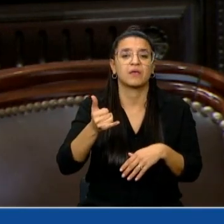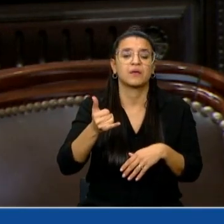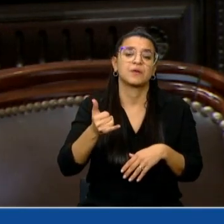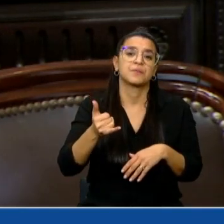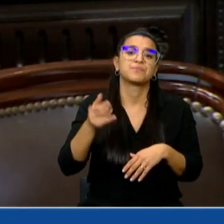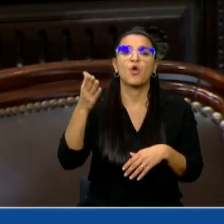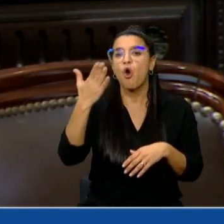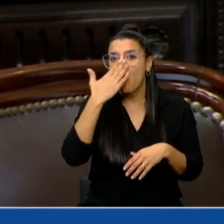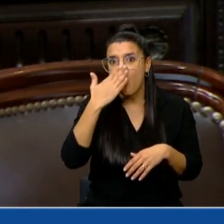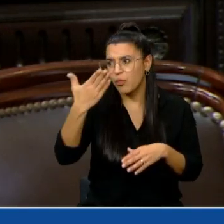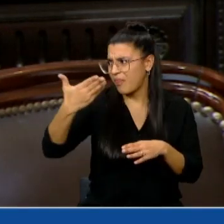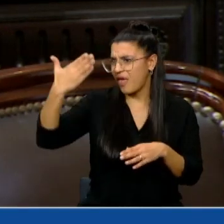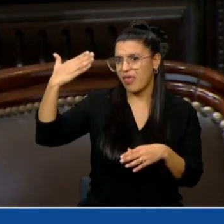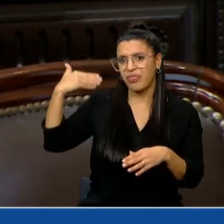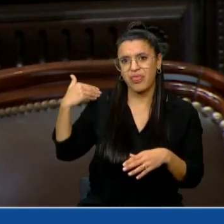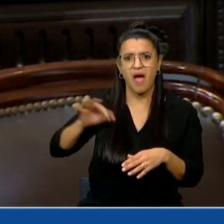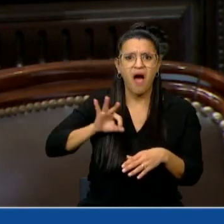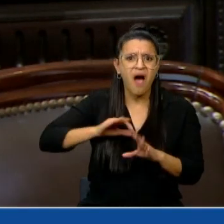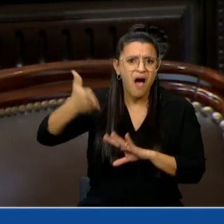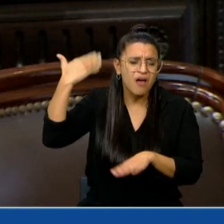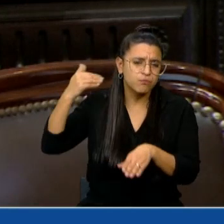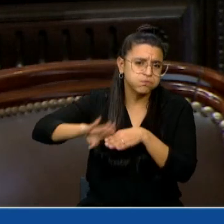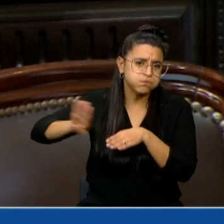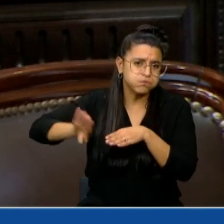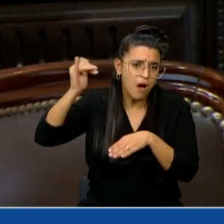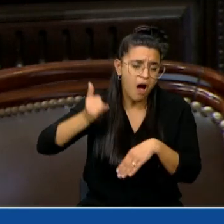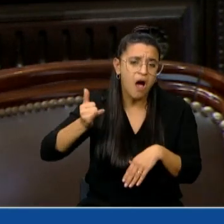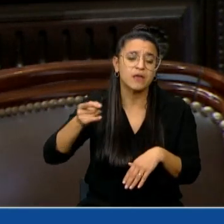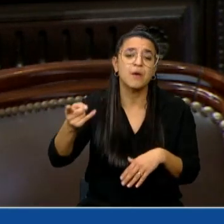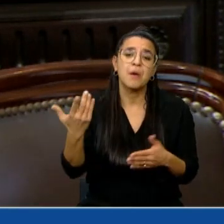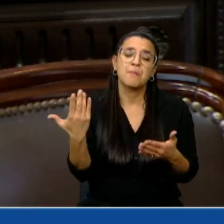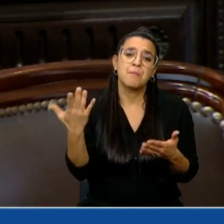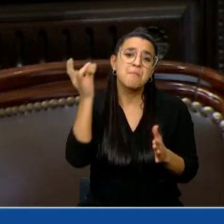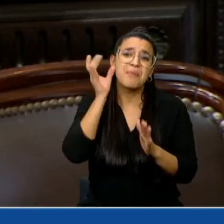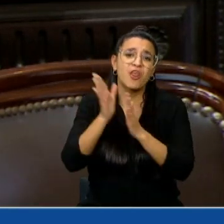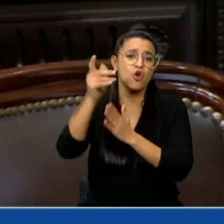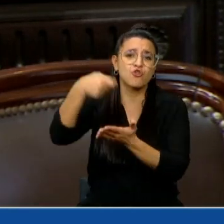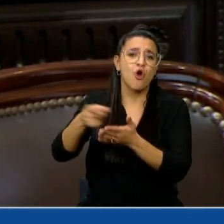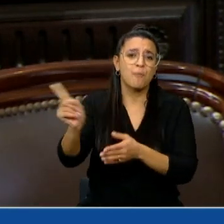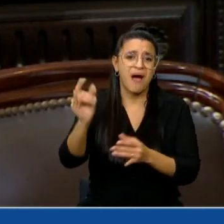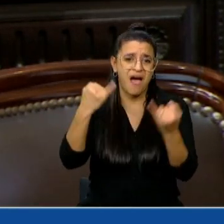de Córdoba desde hace muchos años, para posibilitar